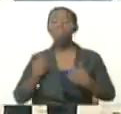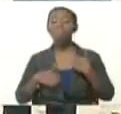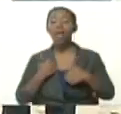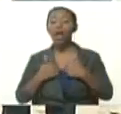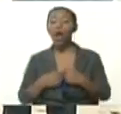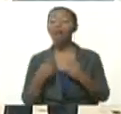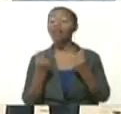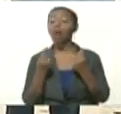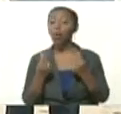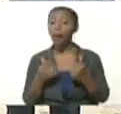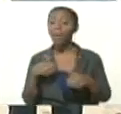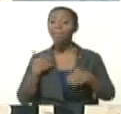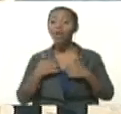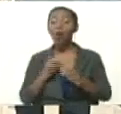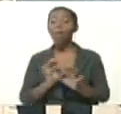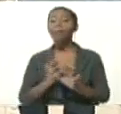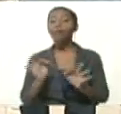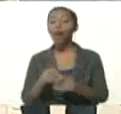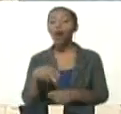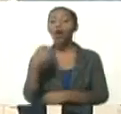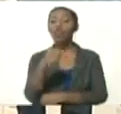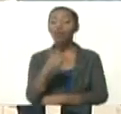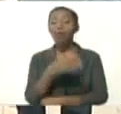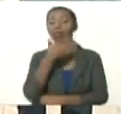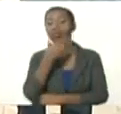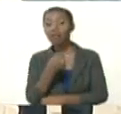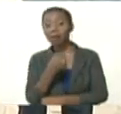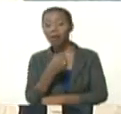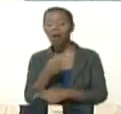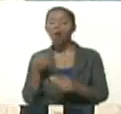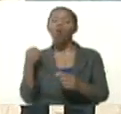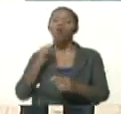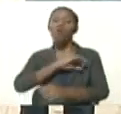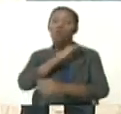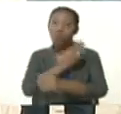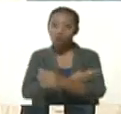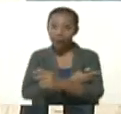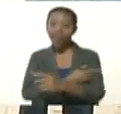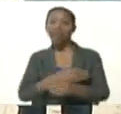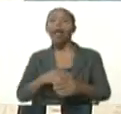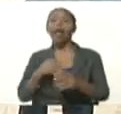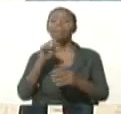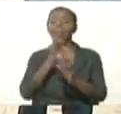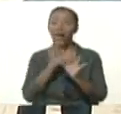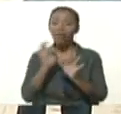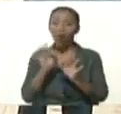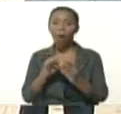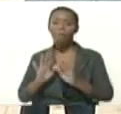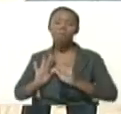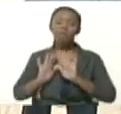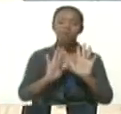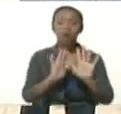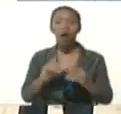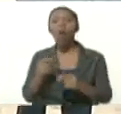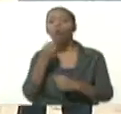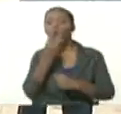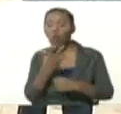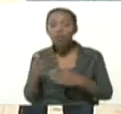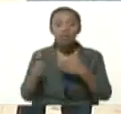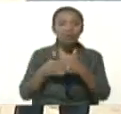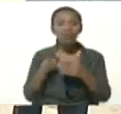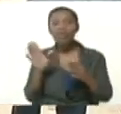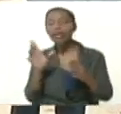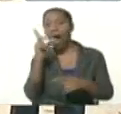Del Petro. Noviembre, diciembre le vamos a dar duro al Petro, empujando un buen cierre de año y que el Petro